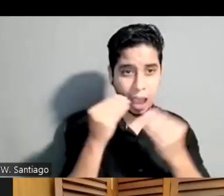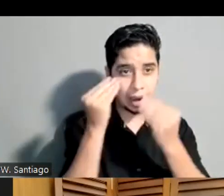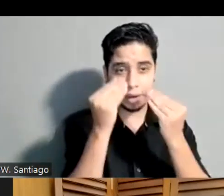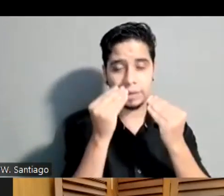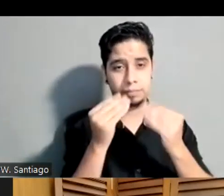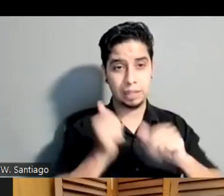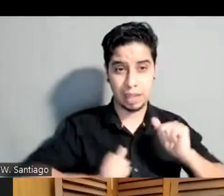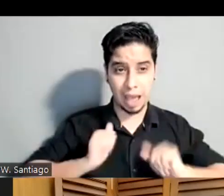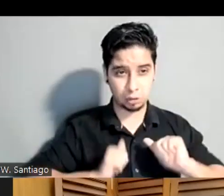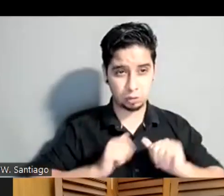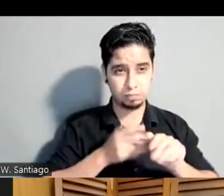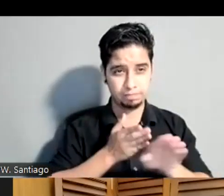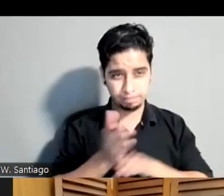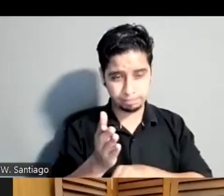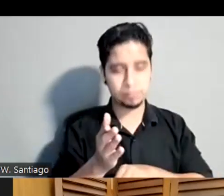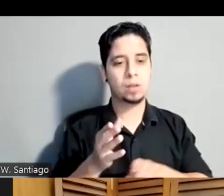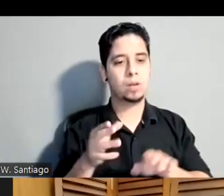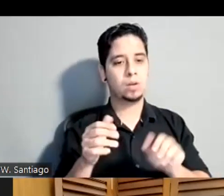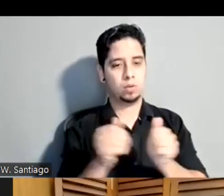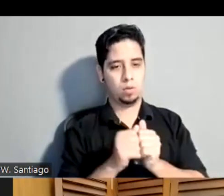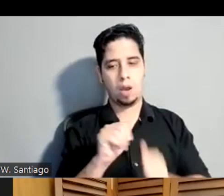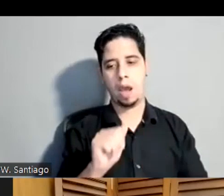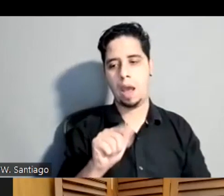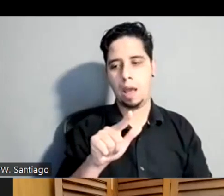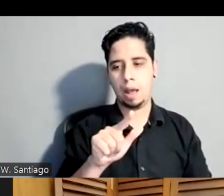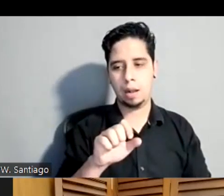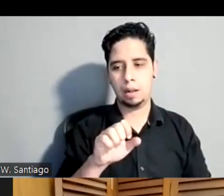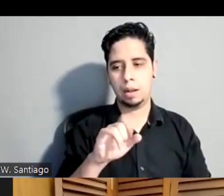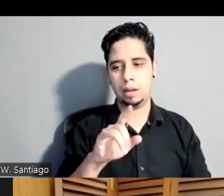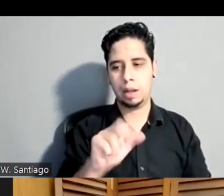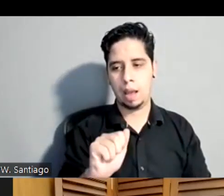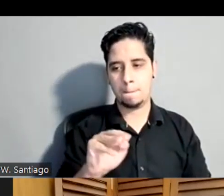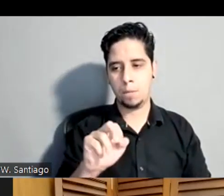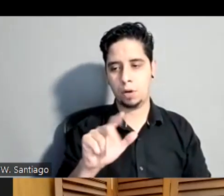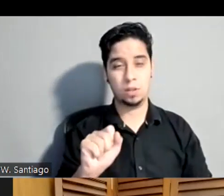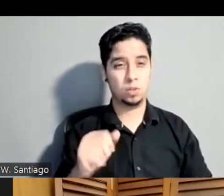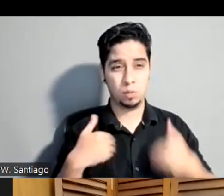Con Aleida Morales, pues tuvimos varios talleres de dramaturgia con ella.